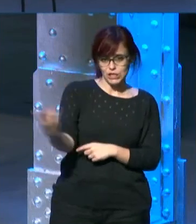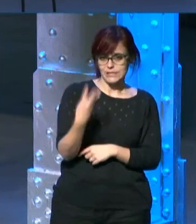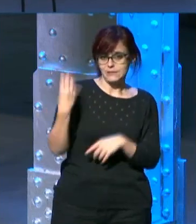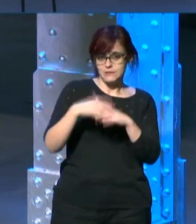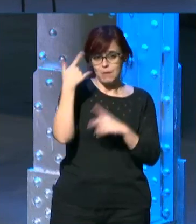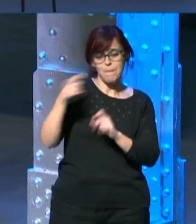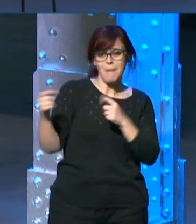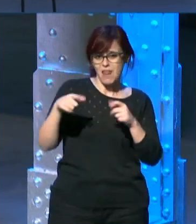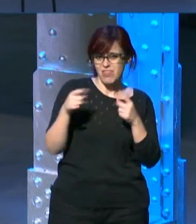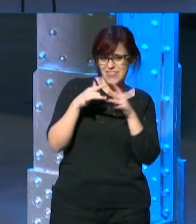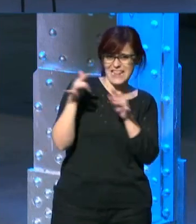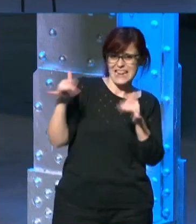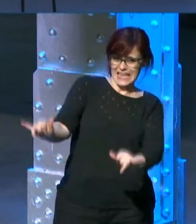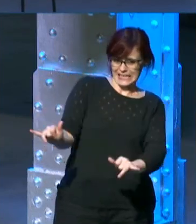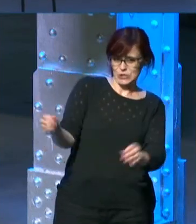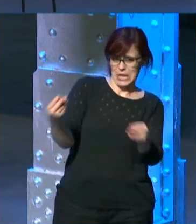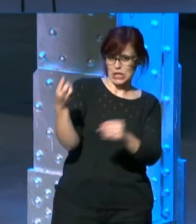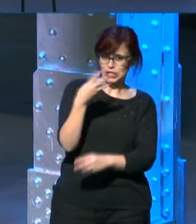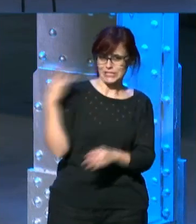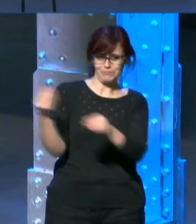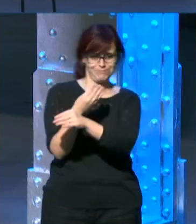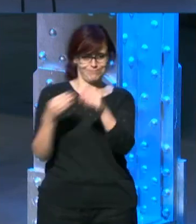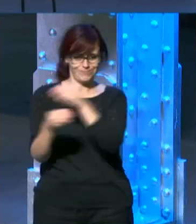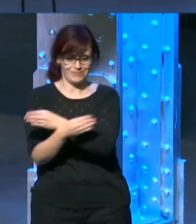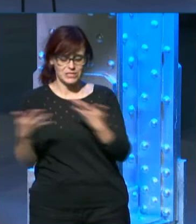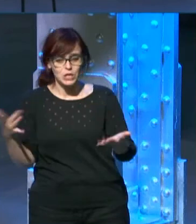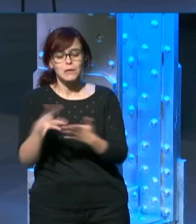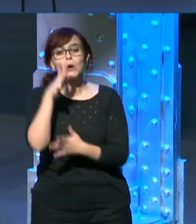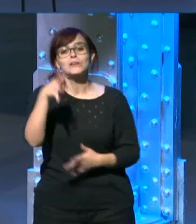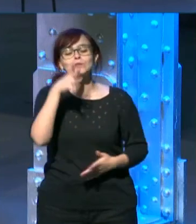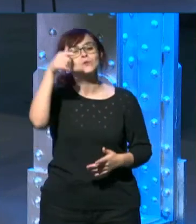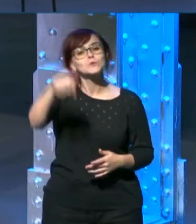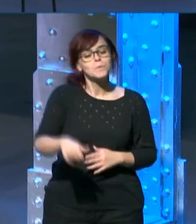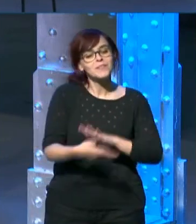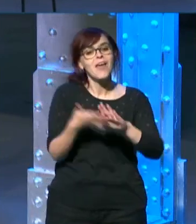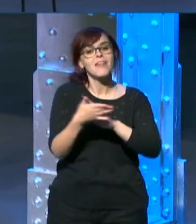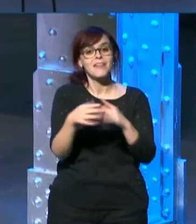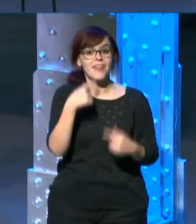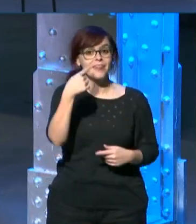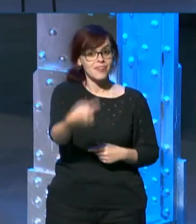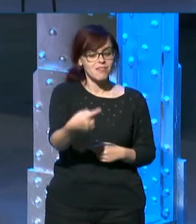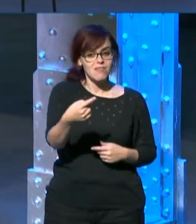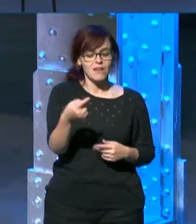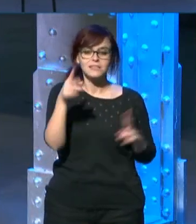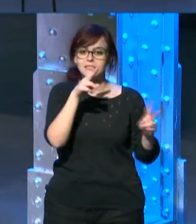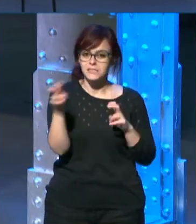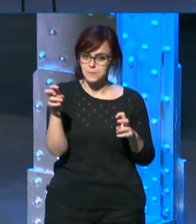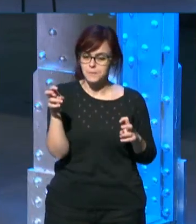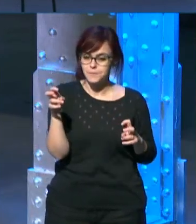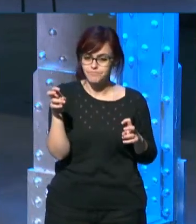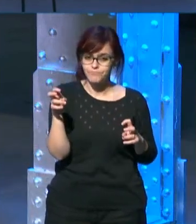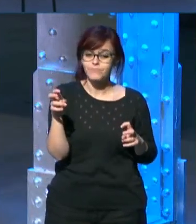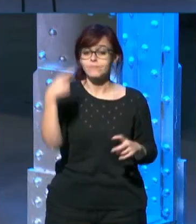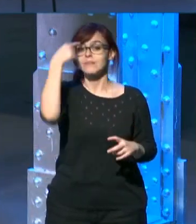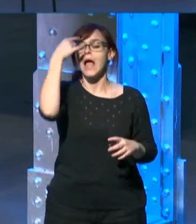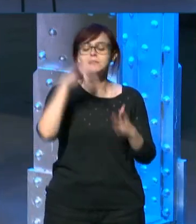nos parecemos en nada. Entonces, bueno. No, por eso decía que lo que iba a decir. Que